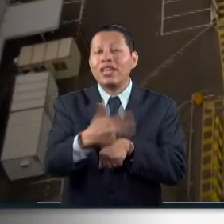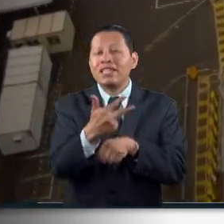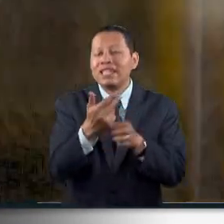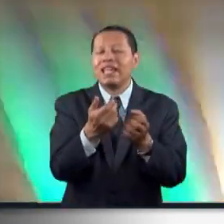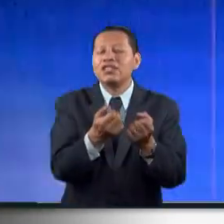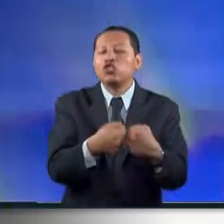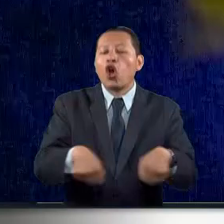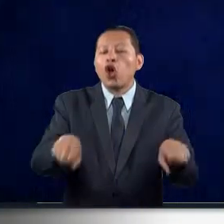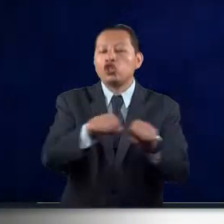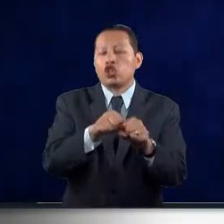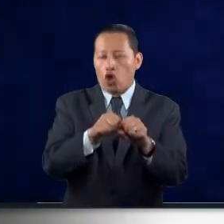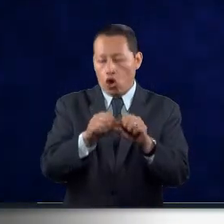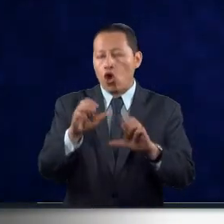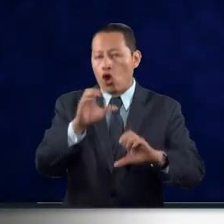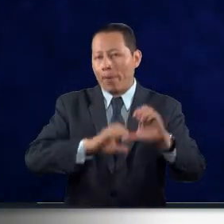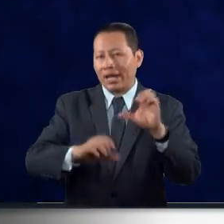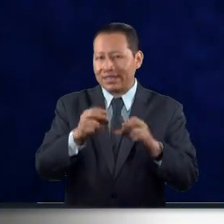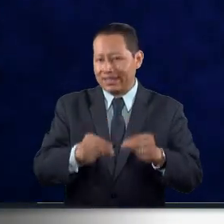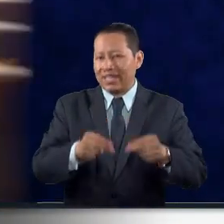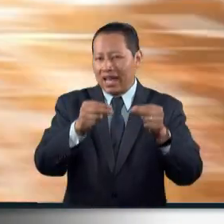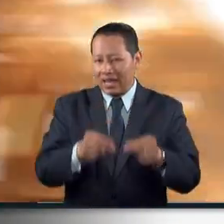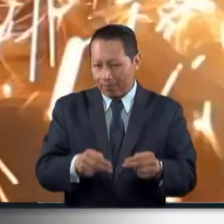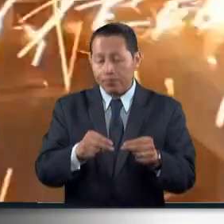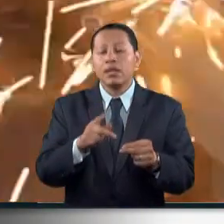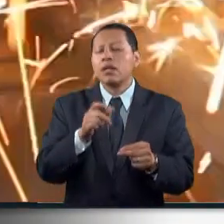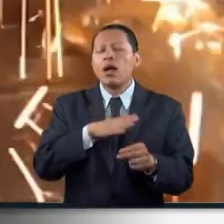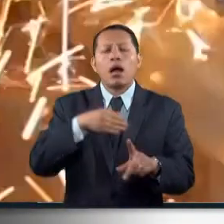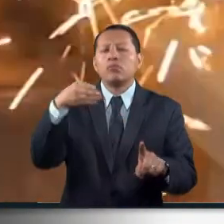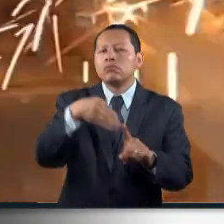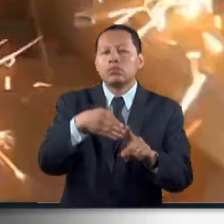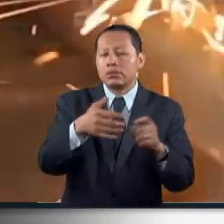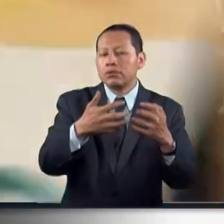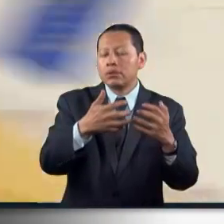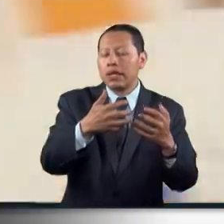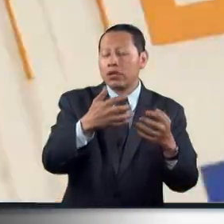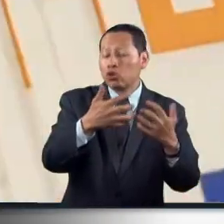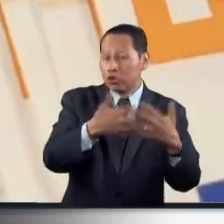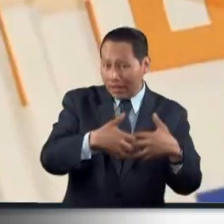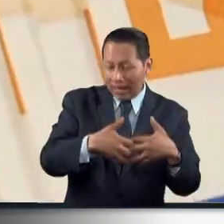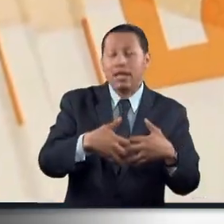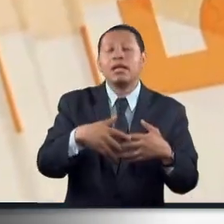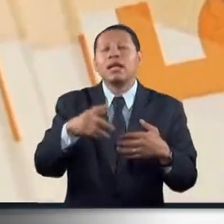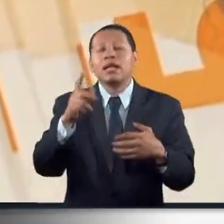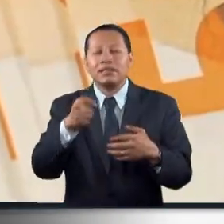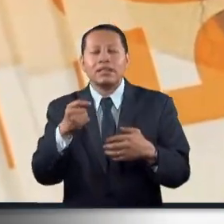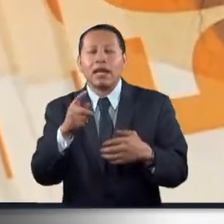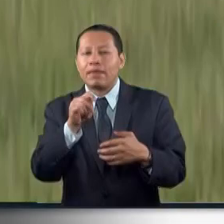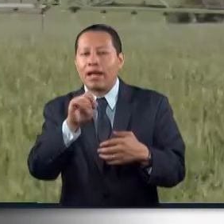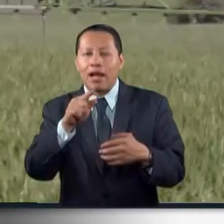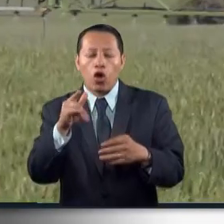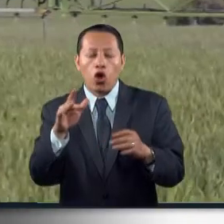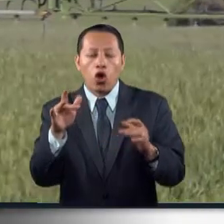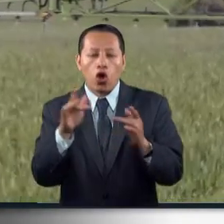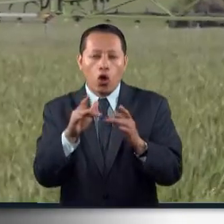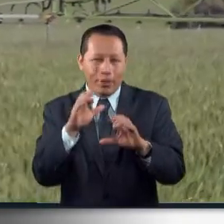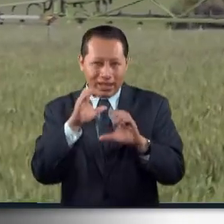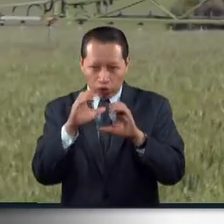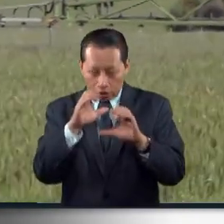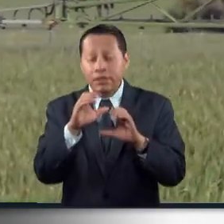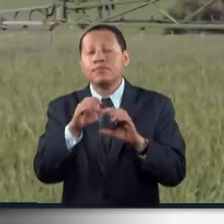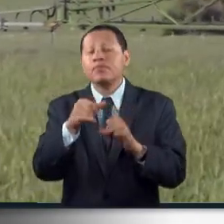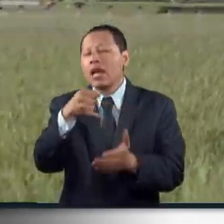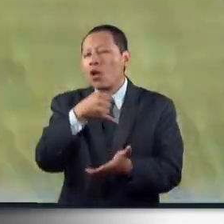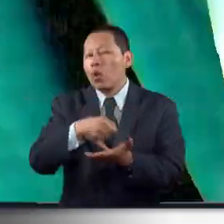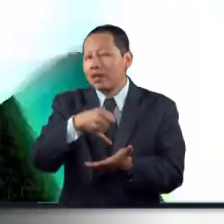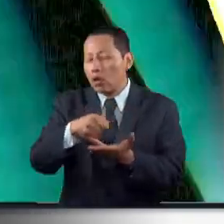Unión Europea. El capital europeo invierte en los sectores industrial, energético, financiero, telecomunicaciones, agroalimentario y